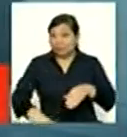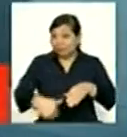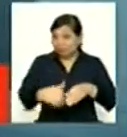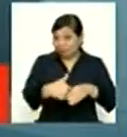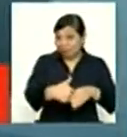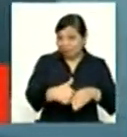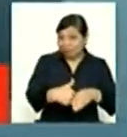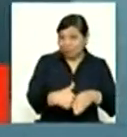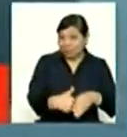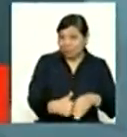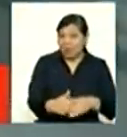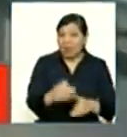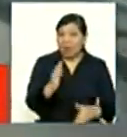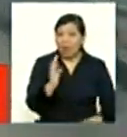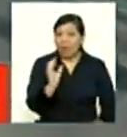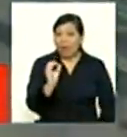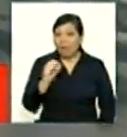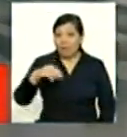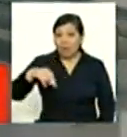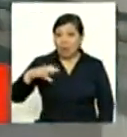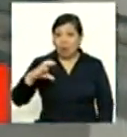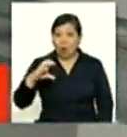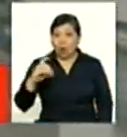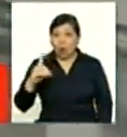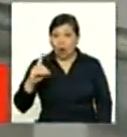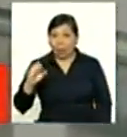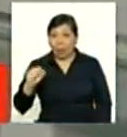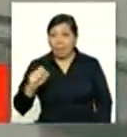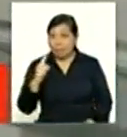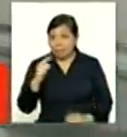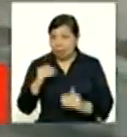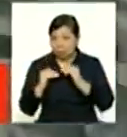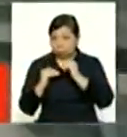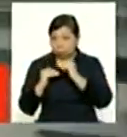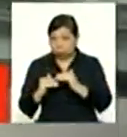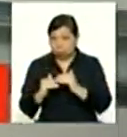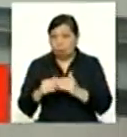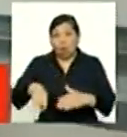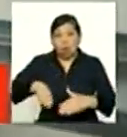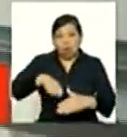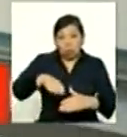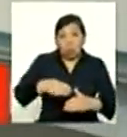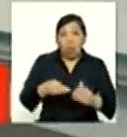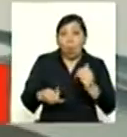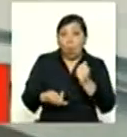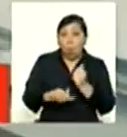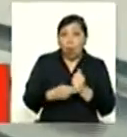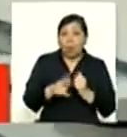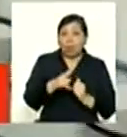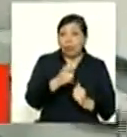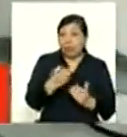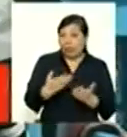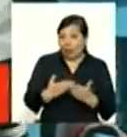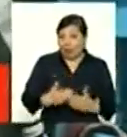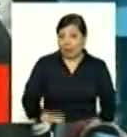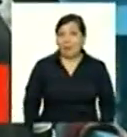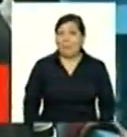que, a través del FONCODES, se implementará en una primera etapa cocinas y almacenes en 200